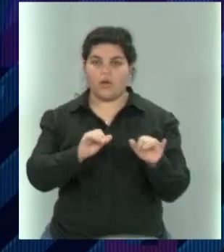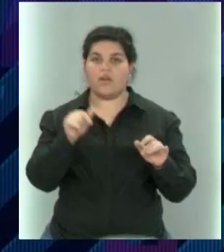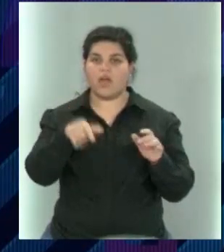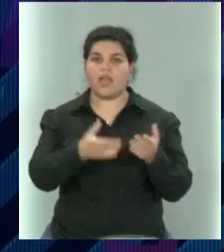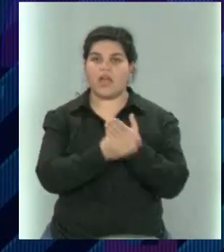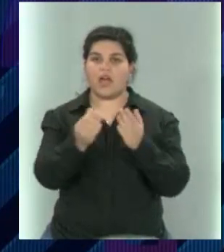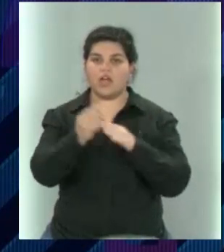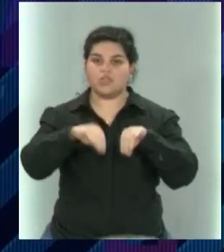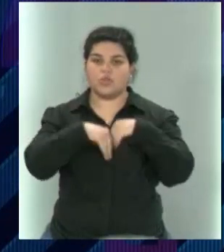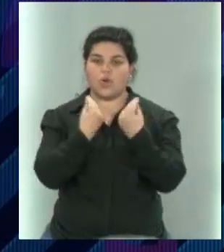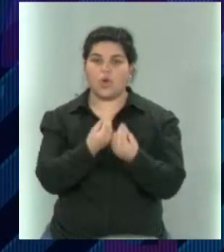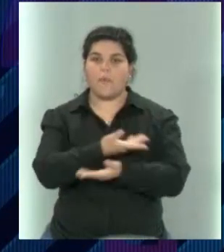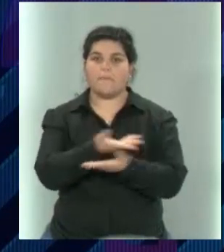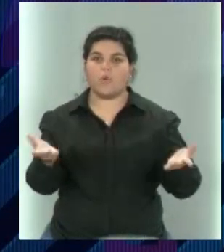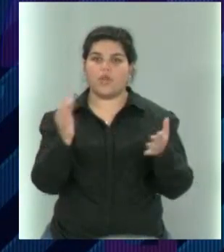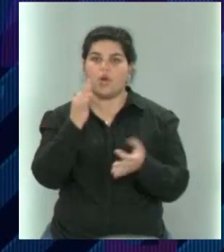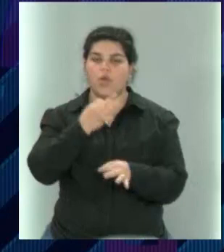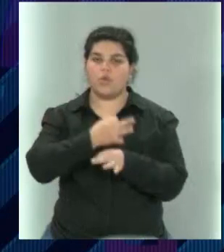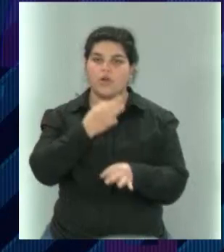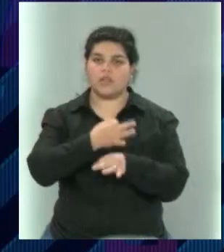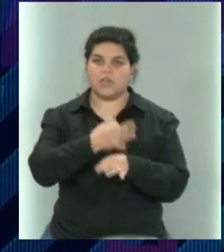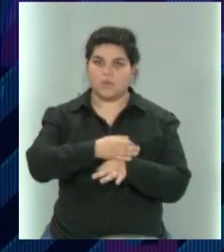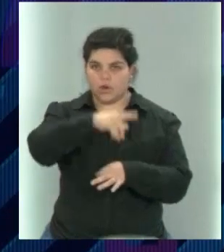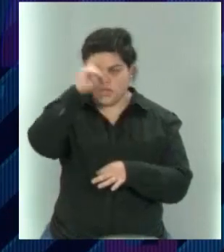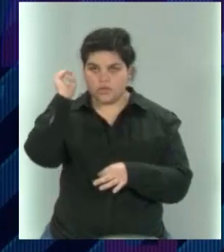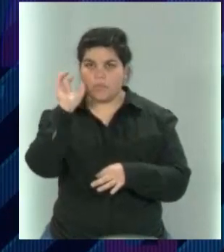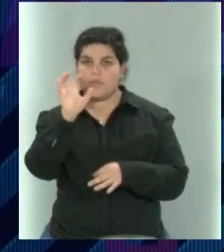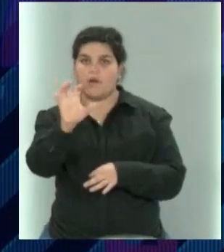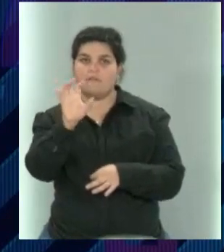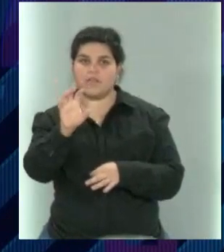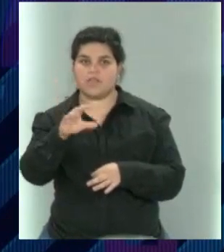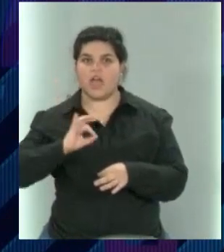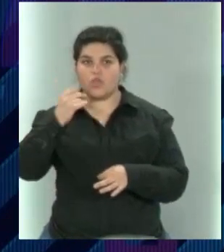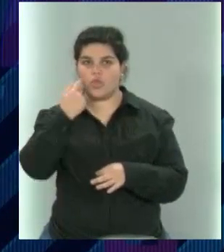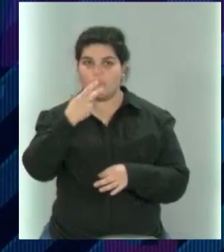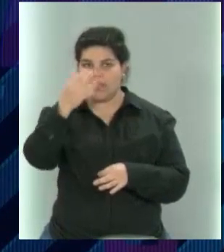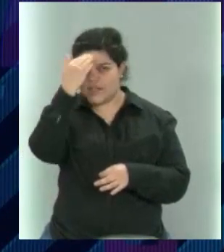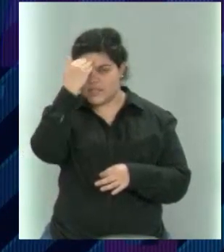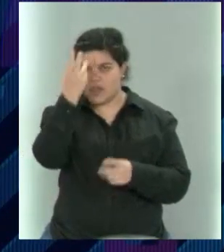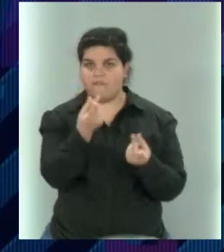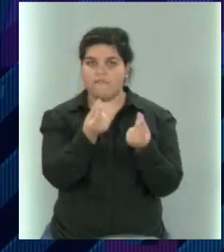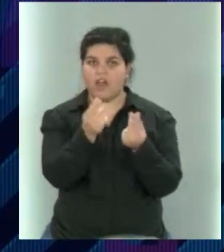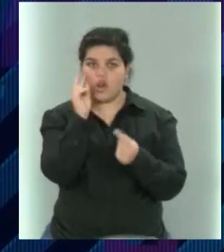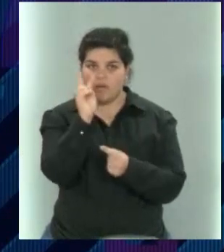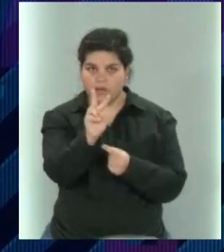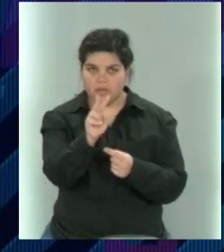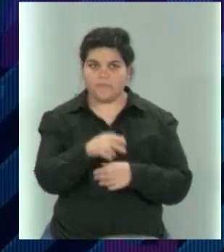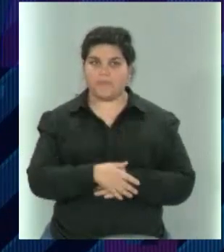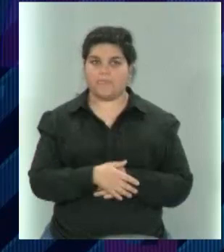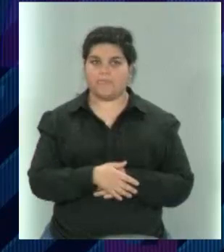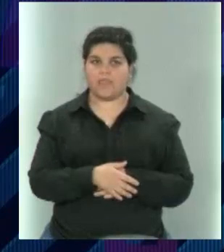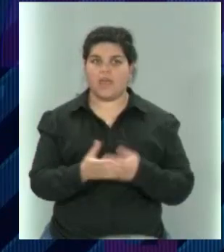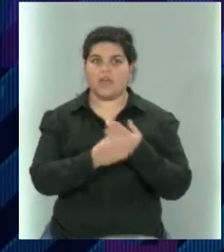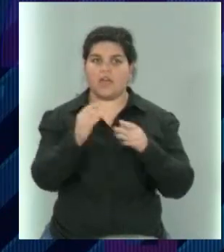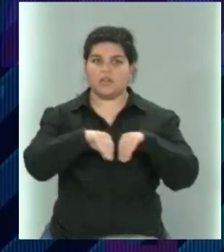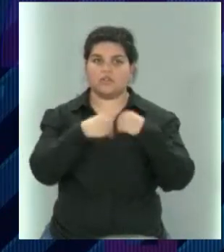educativo consolidado para el año 2015 para nación y provincia arroja los siguientes valores que estamos viendo en pantalla. Gasto en